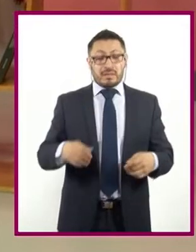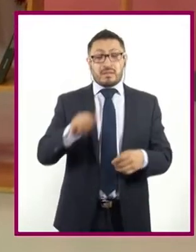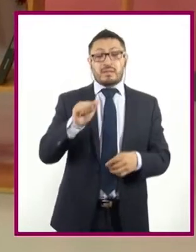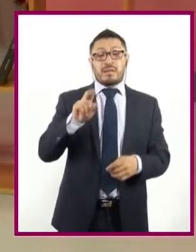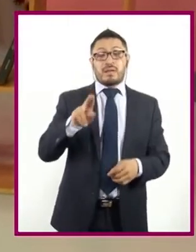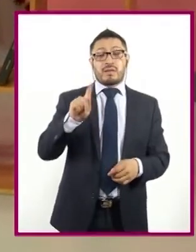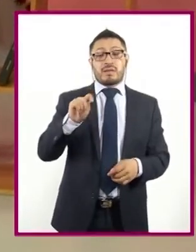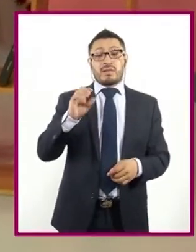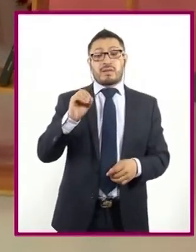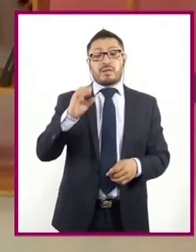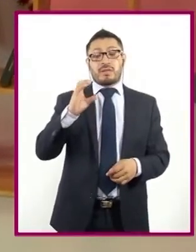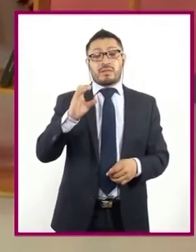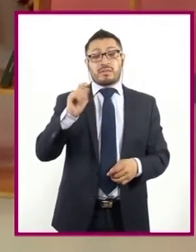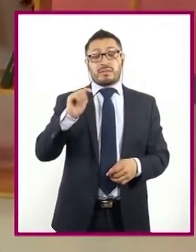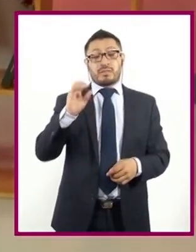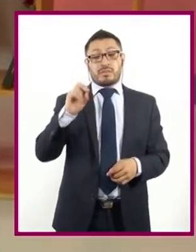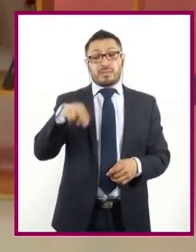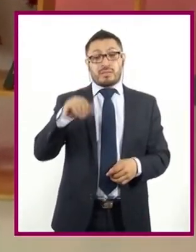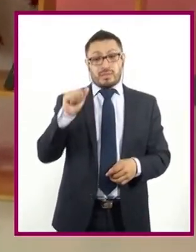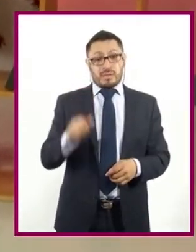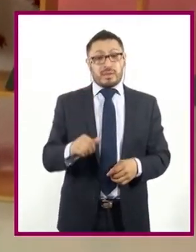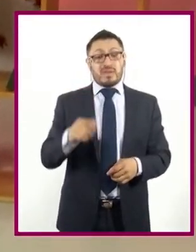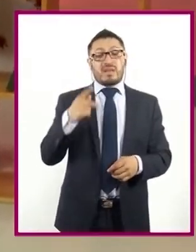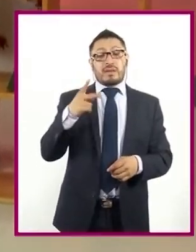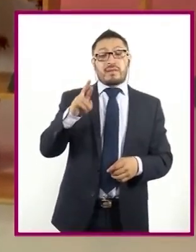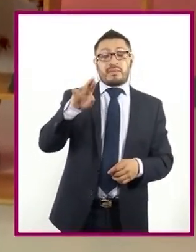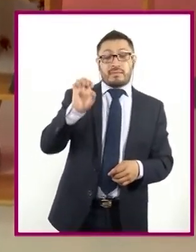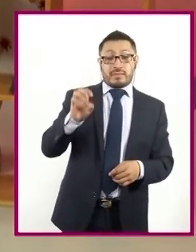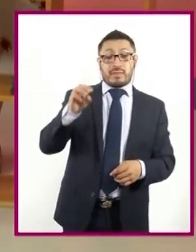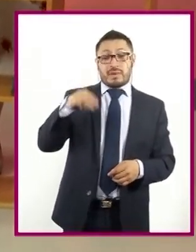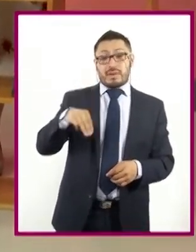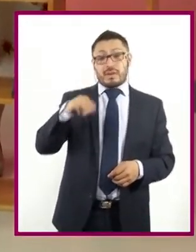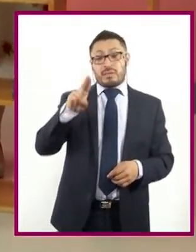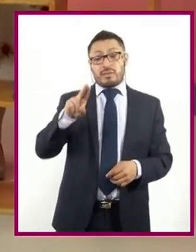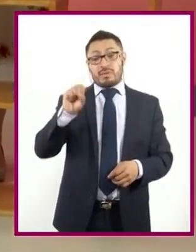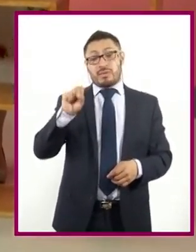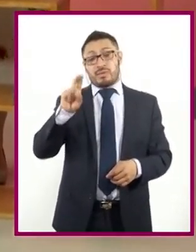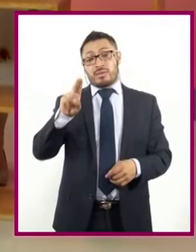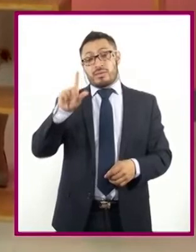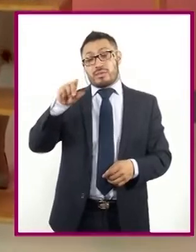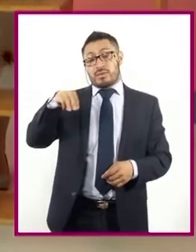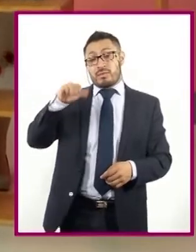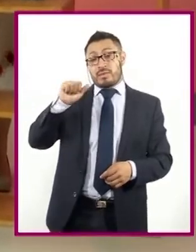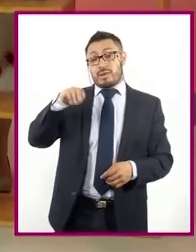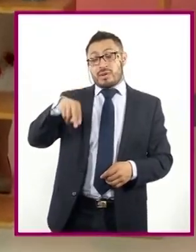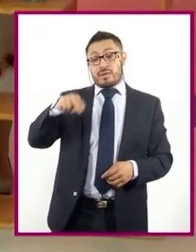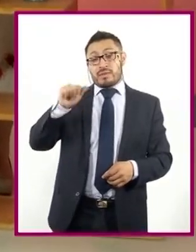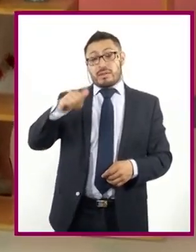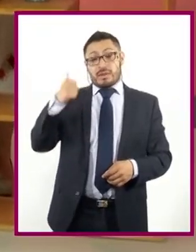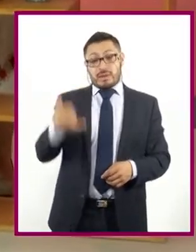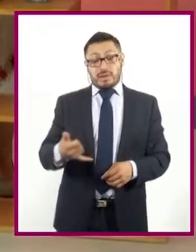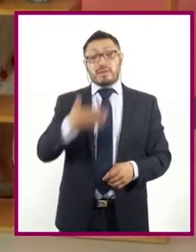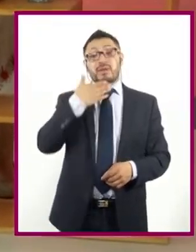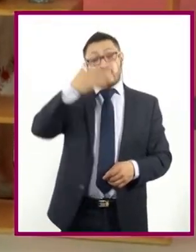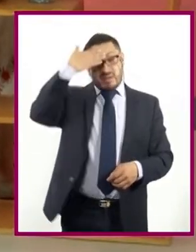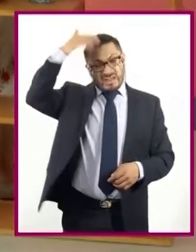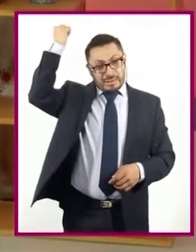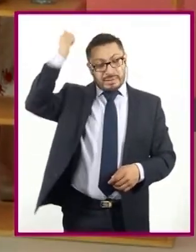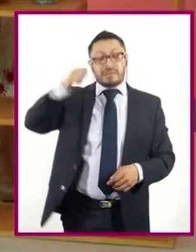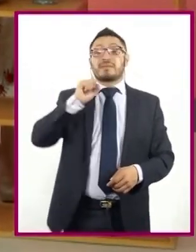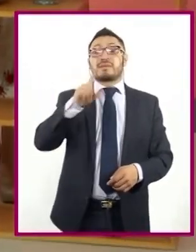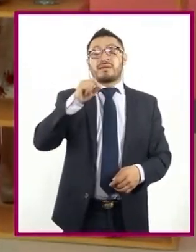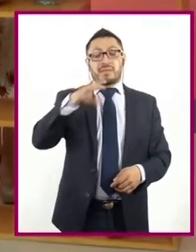autóctona, premusulmana y de los árabes. También hay descendientes de otros